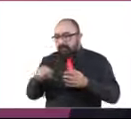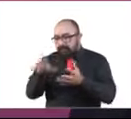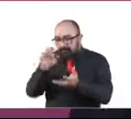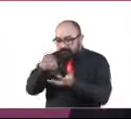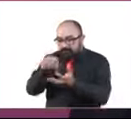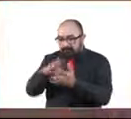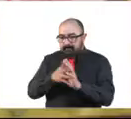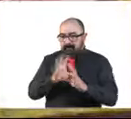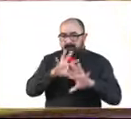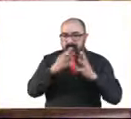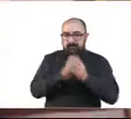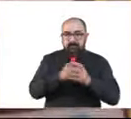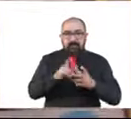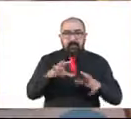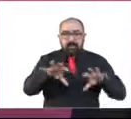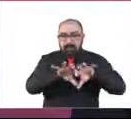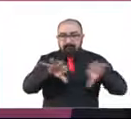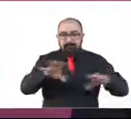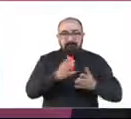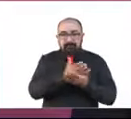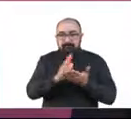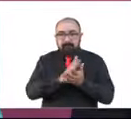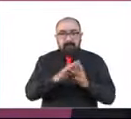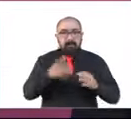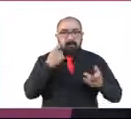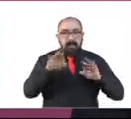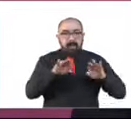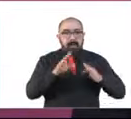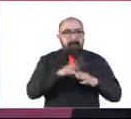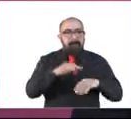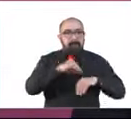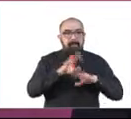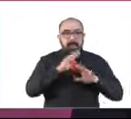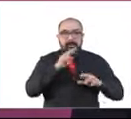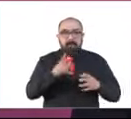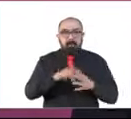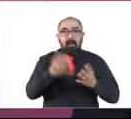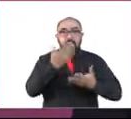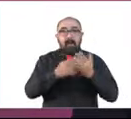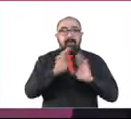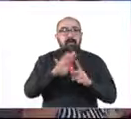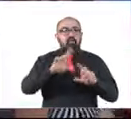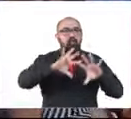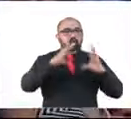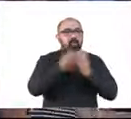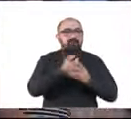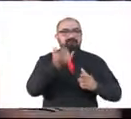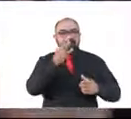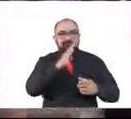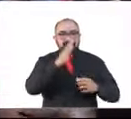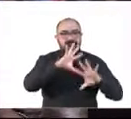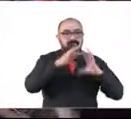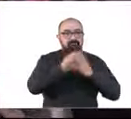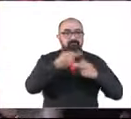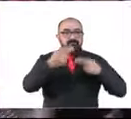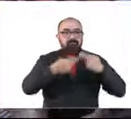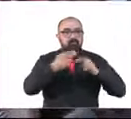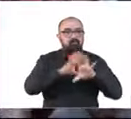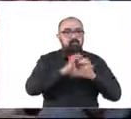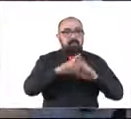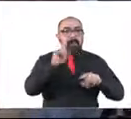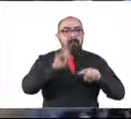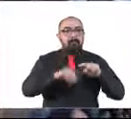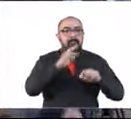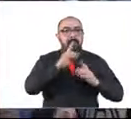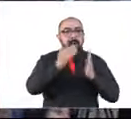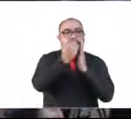invernadero, generan bienestar porque generan empleos y permiten construir una economía distinta a la economía industrial en la que hemos vivido